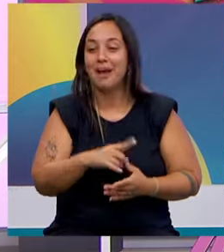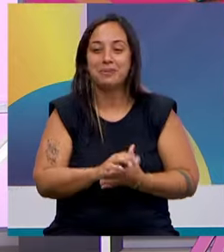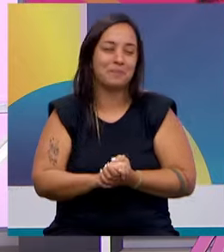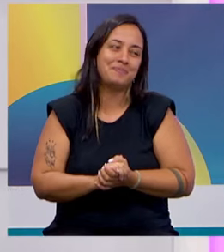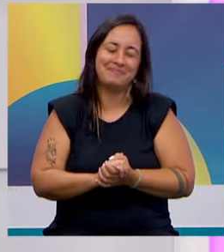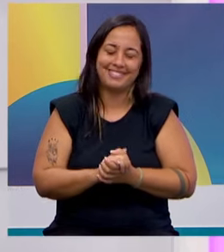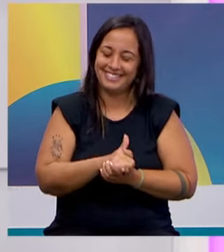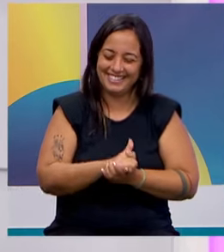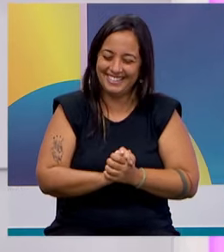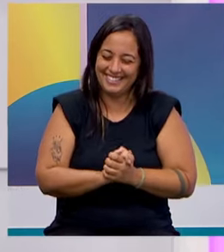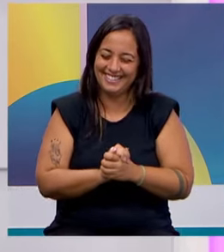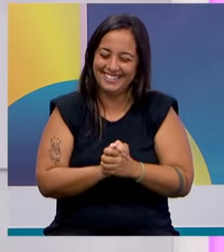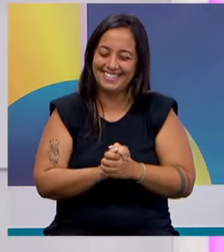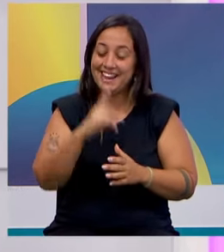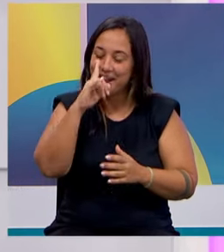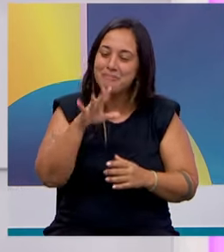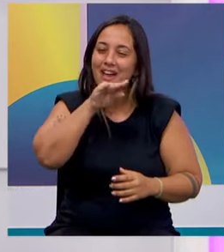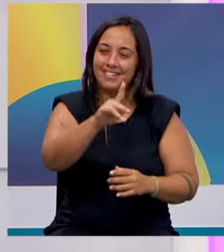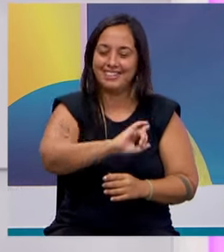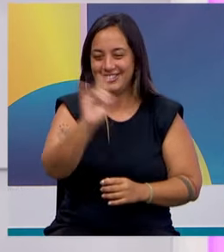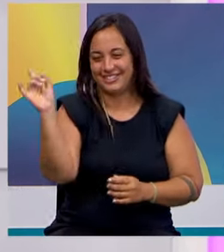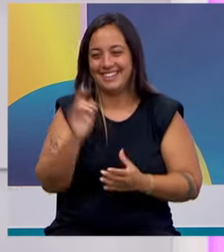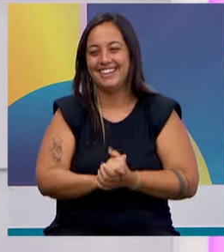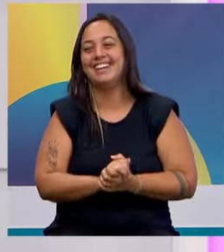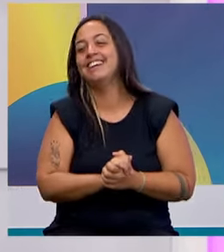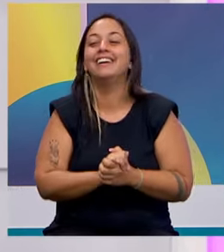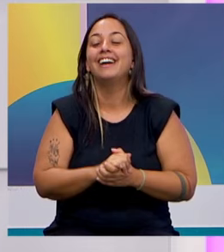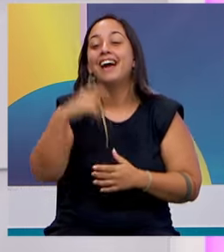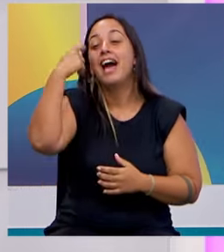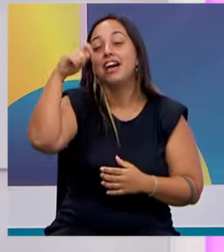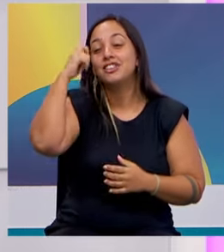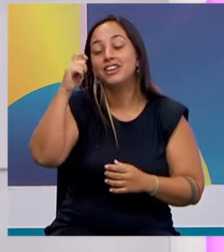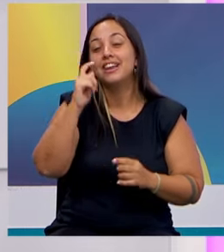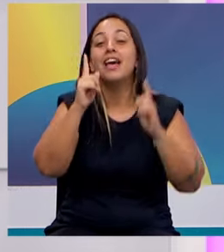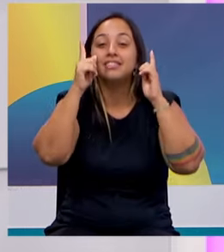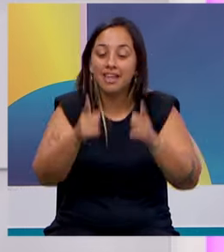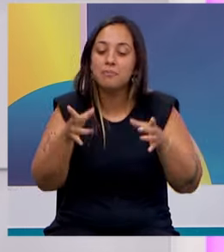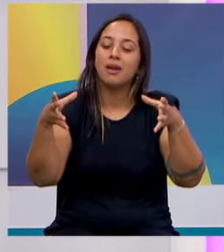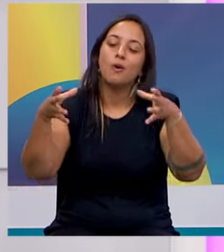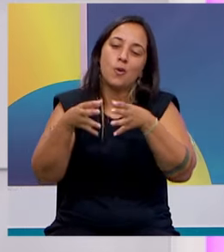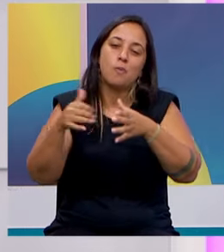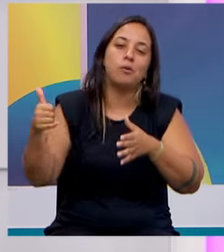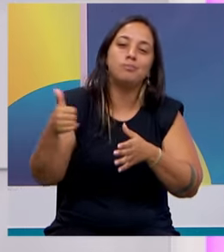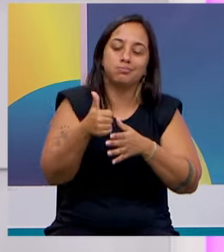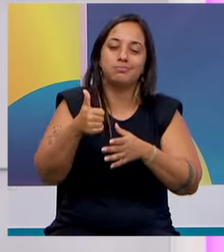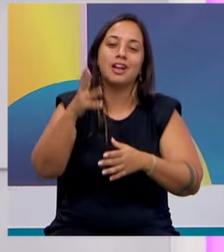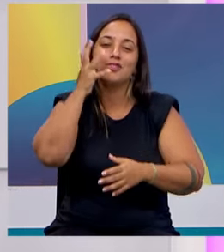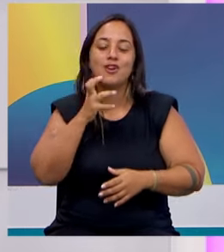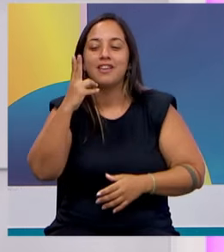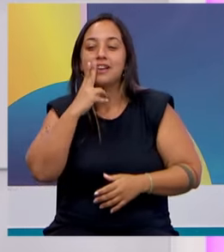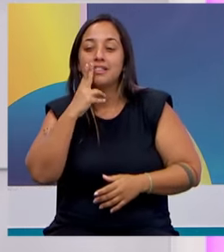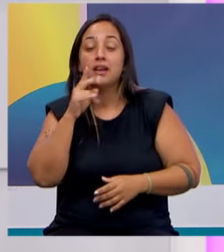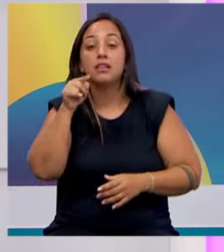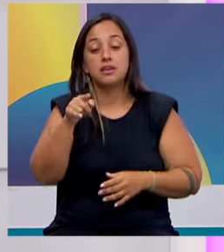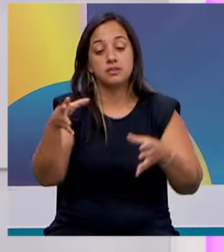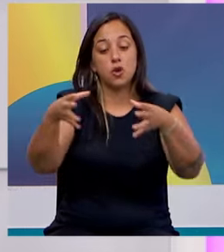No. Dice que no. Dice que no. Antonella, además, que salió con Doña Bastarda el año pasado. Ah, mirá vos. Doña Bastarda es